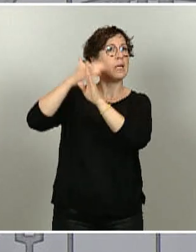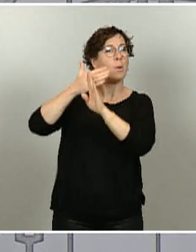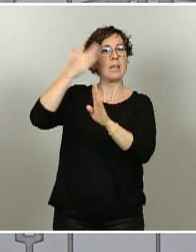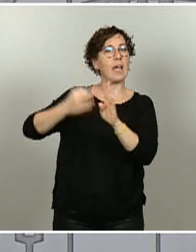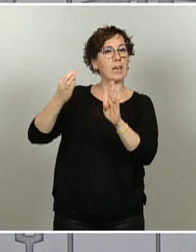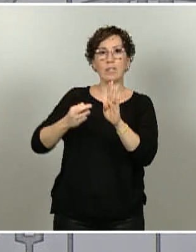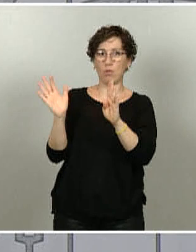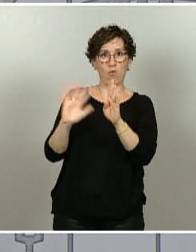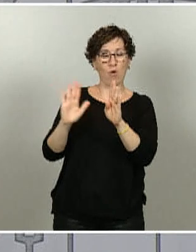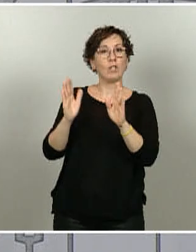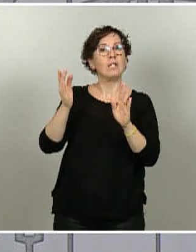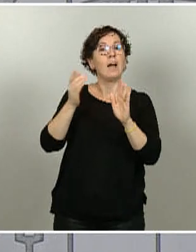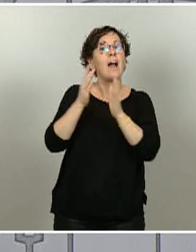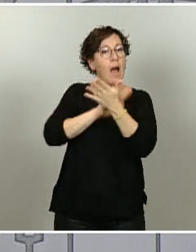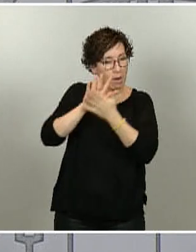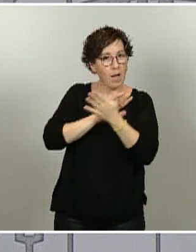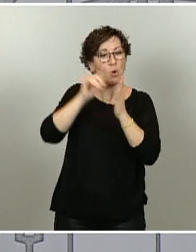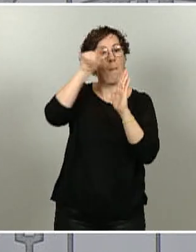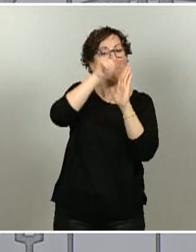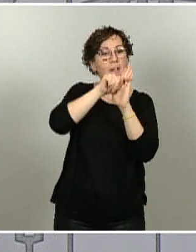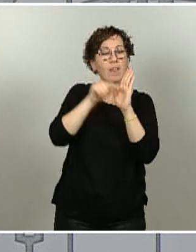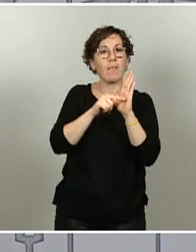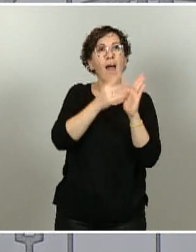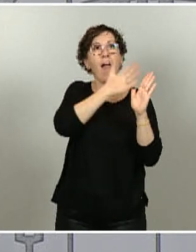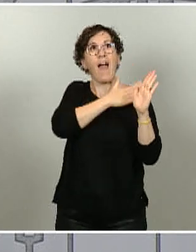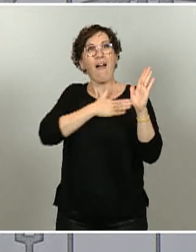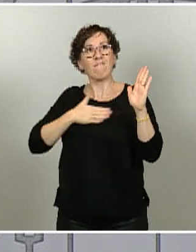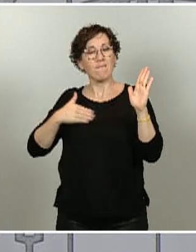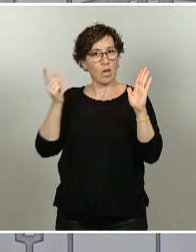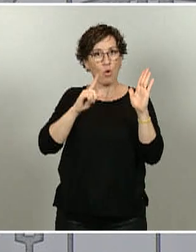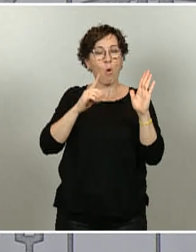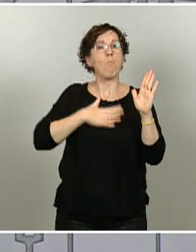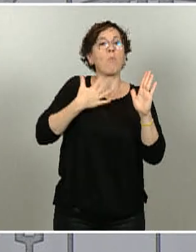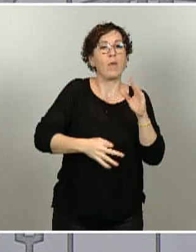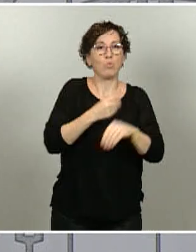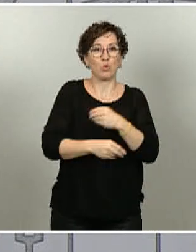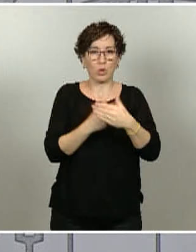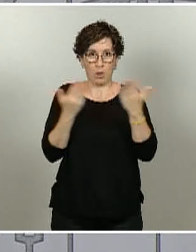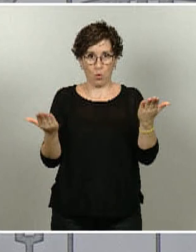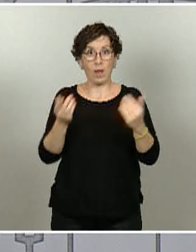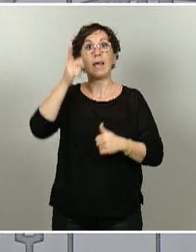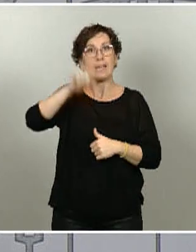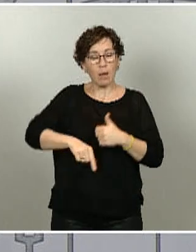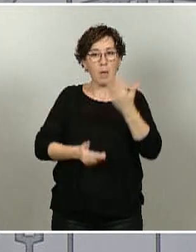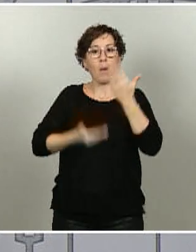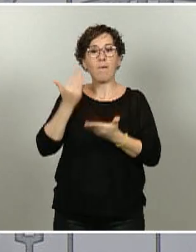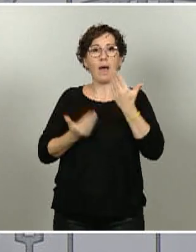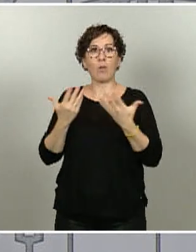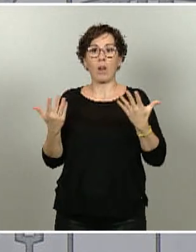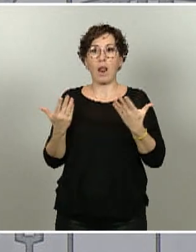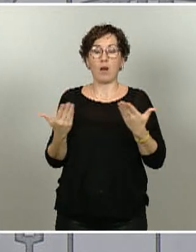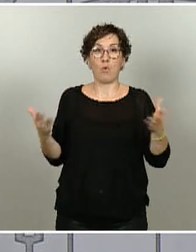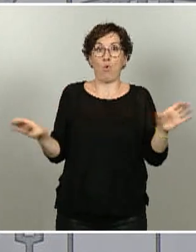sino las que podíamos utilizar. Y además, cómo debíamos valorar de forma conjunta los riesgos que provenían de fuera de